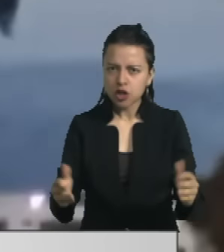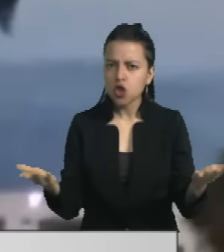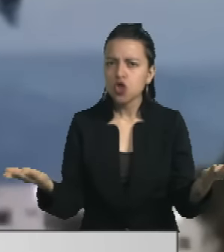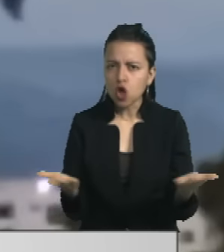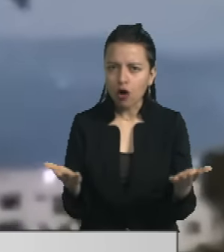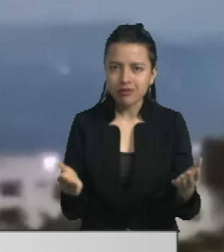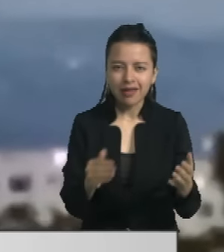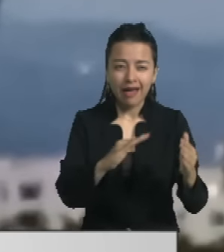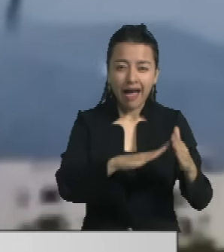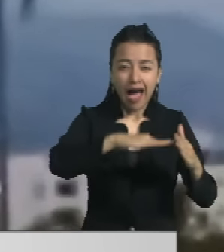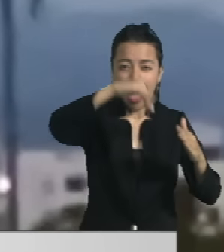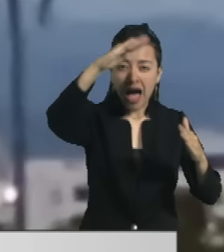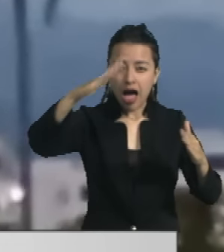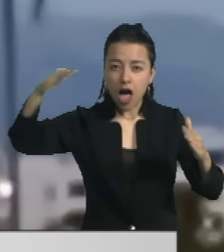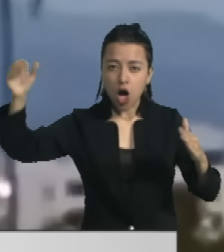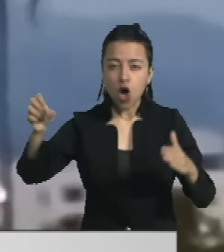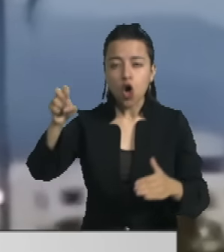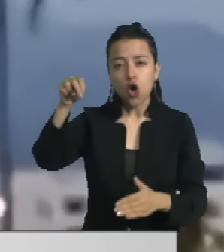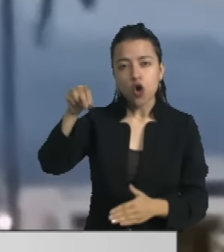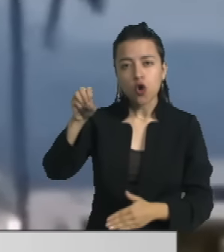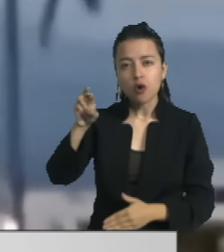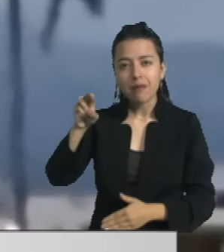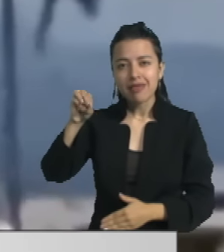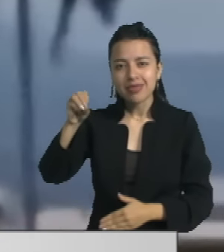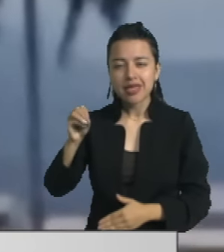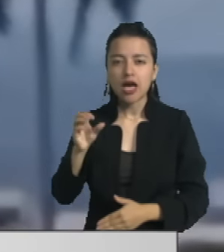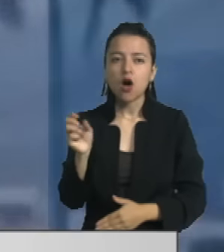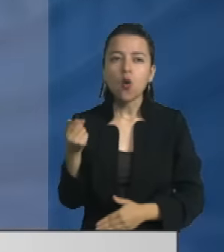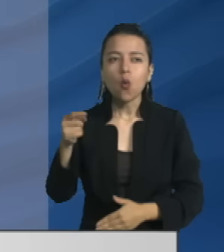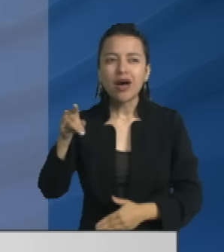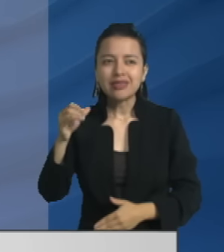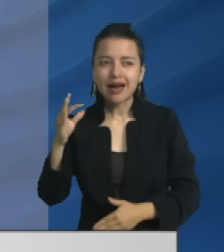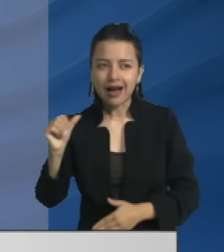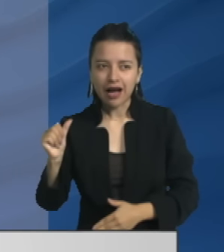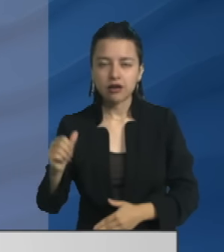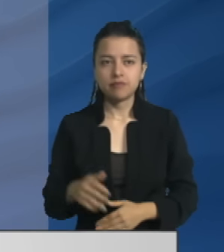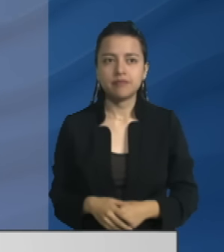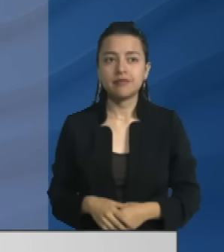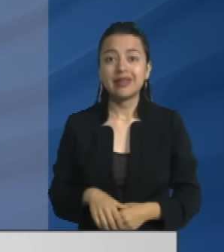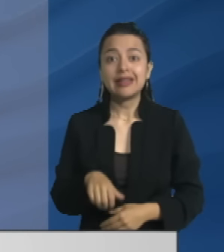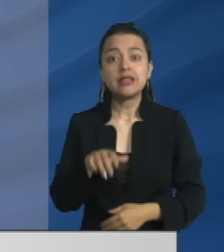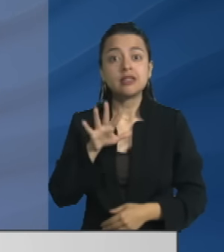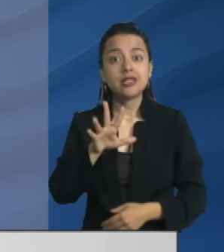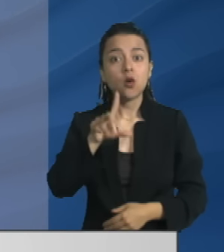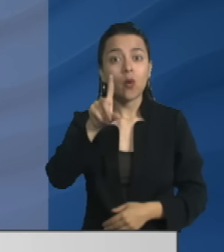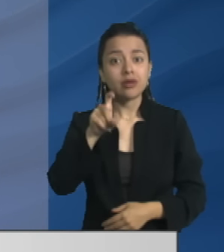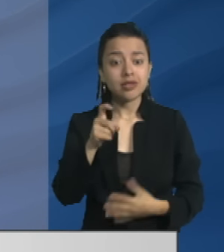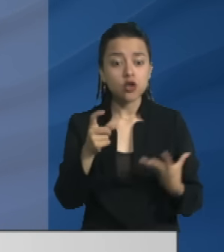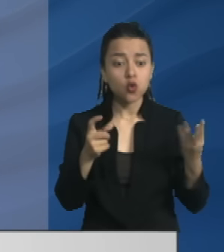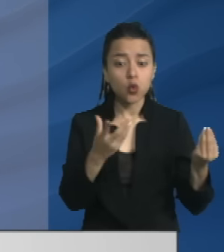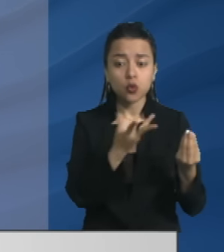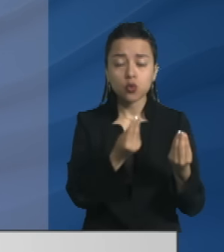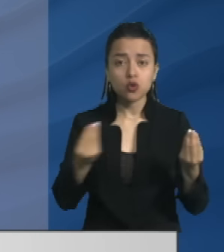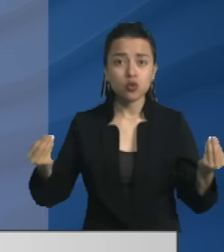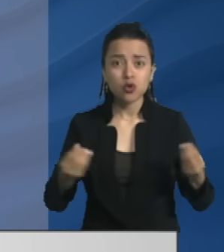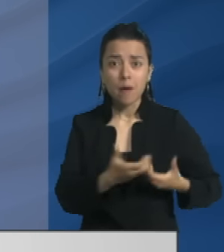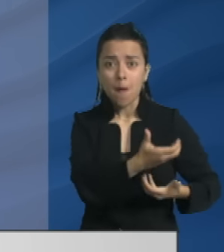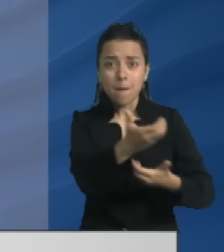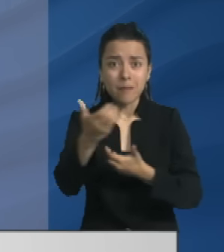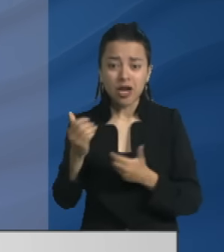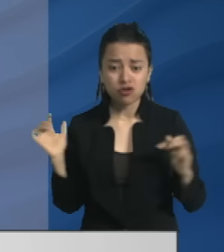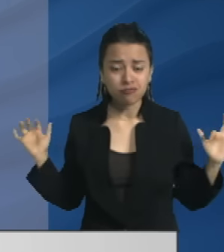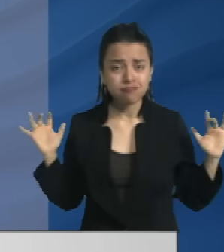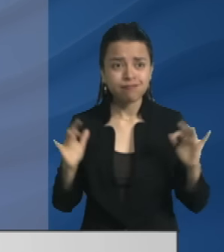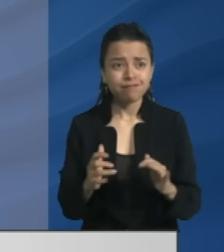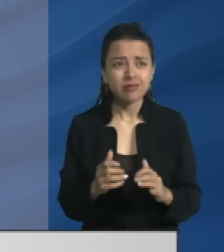sectores de altos de normandía y el aguacatala la emergencia fue atendida por 56 unidades de bomberos donde además también se instaló un puesto de mando